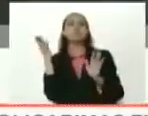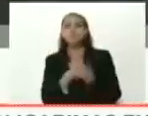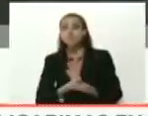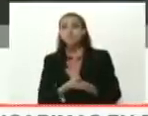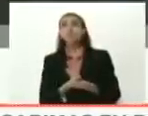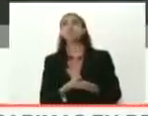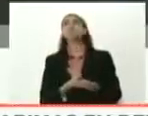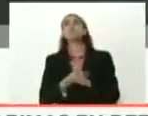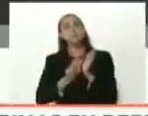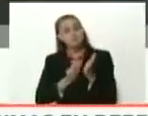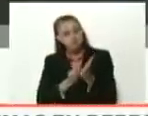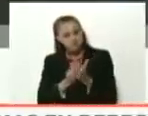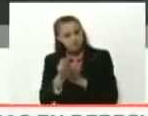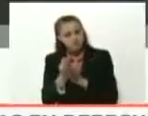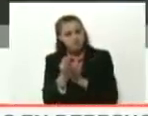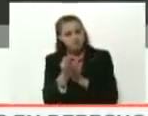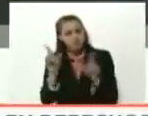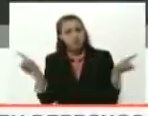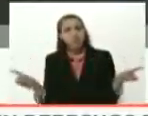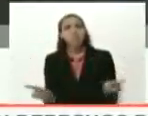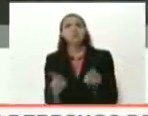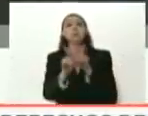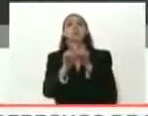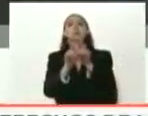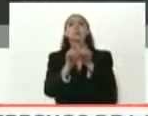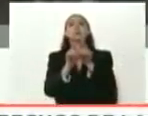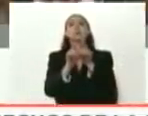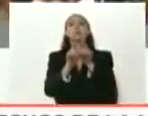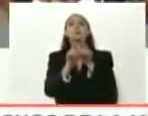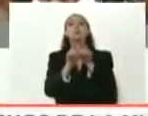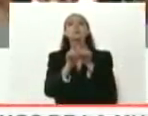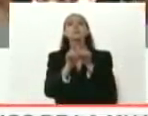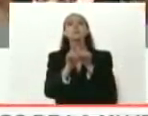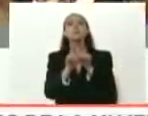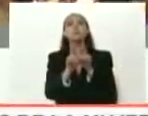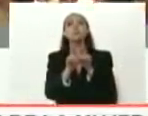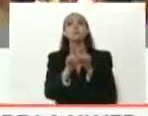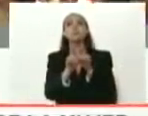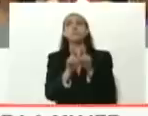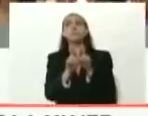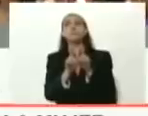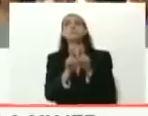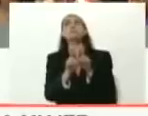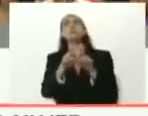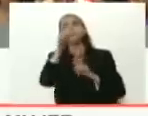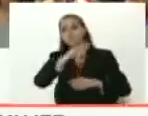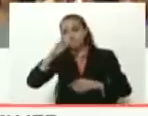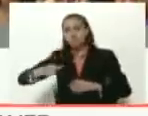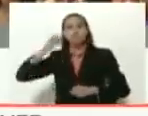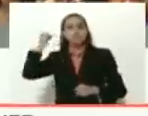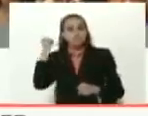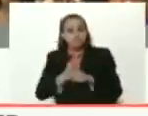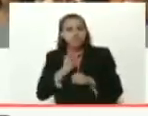de lealtad. Es sinónimo de eficiencia.